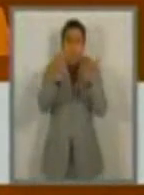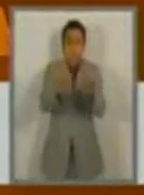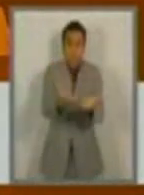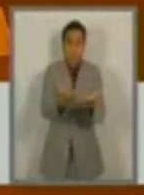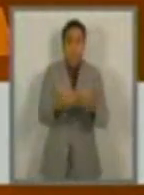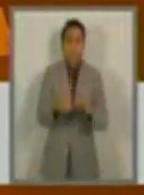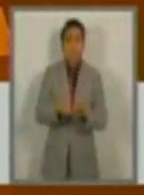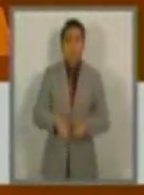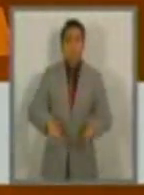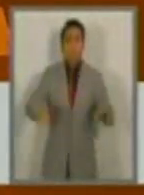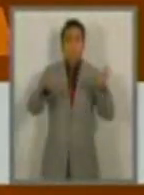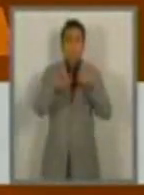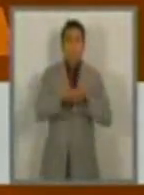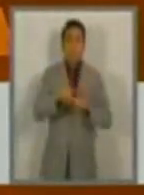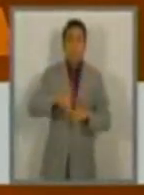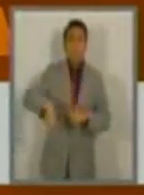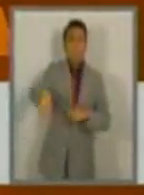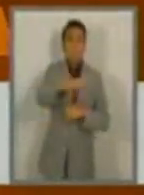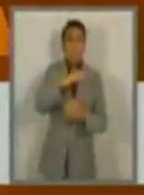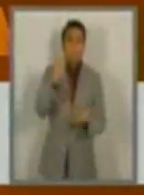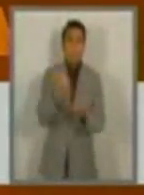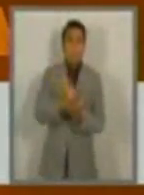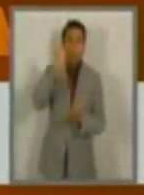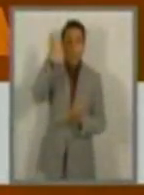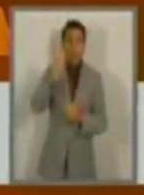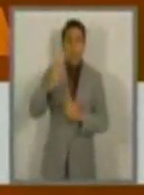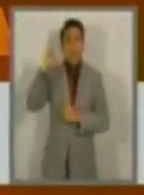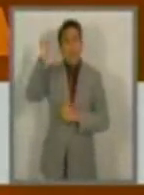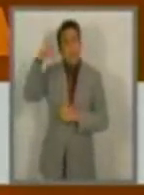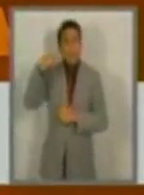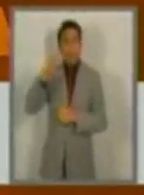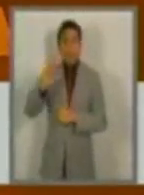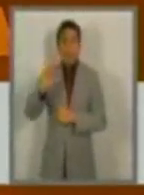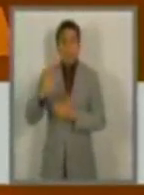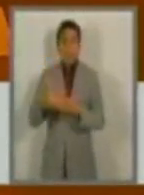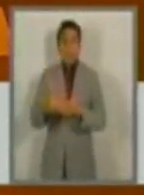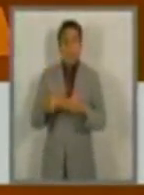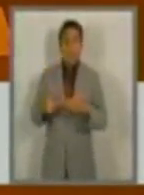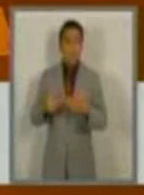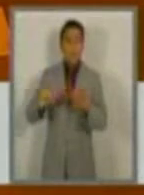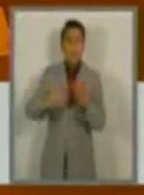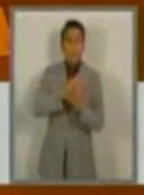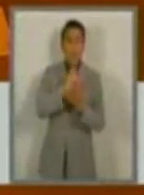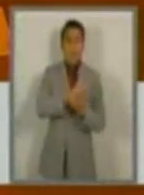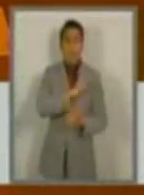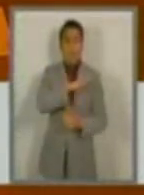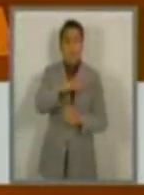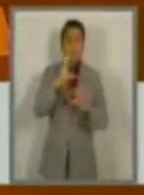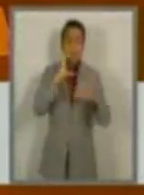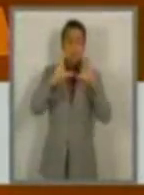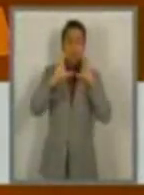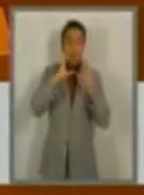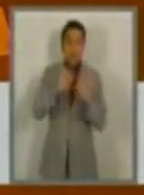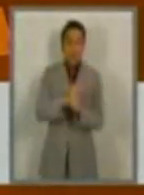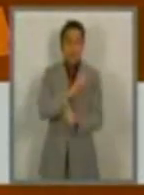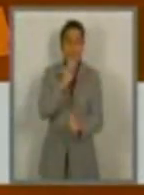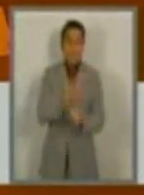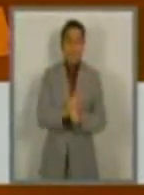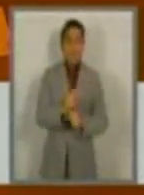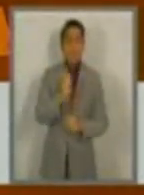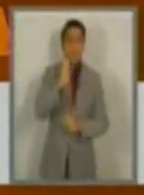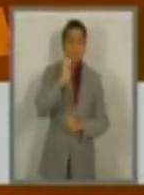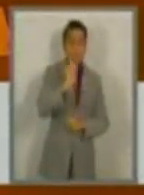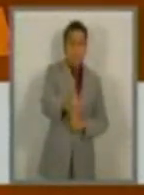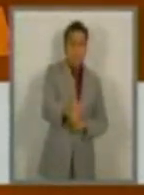instado a aprobarla antes del 30 de abril. La Ley General de Comunicación Social es uno de los